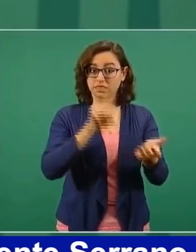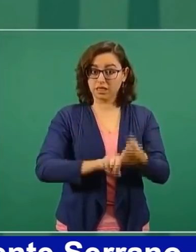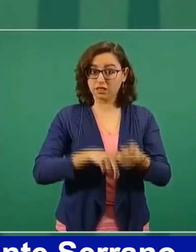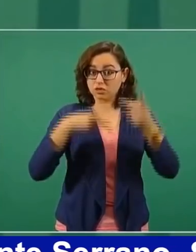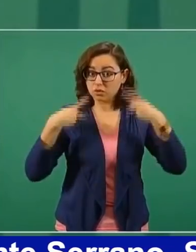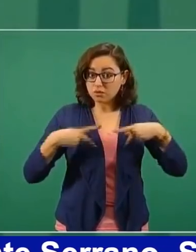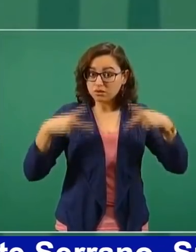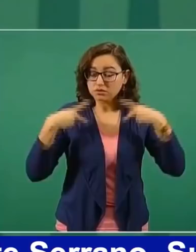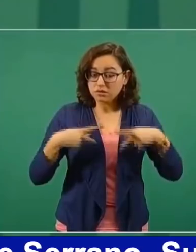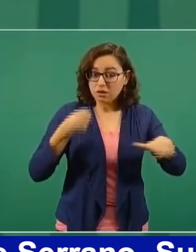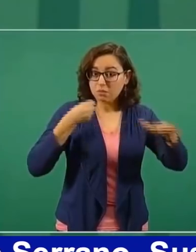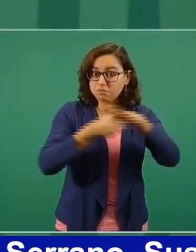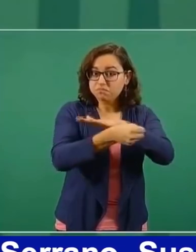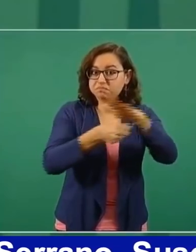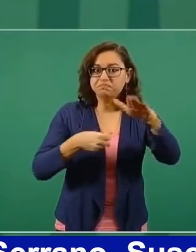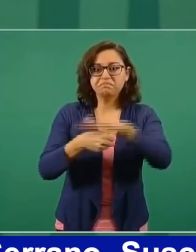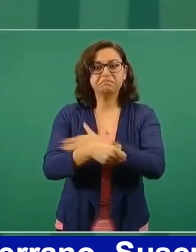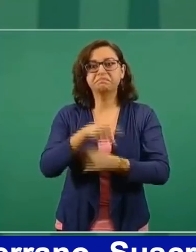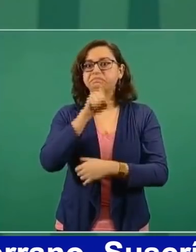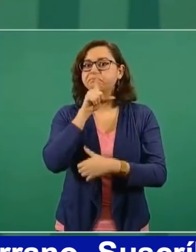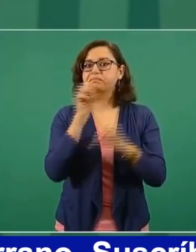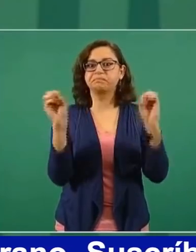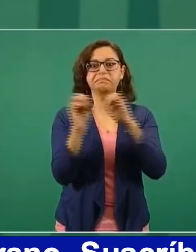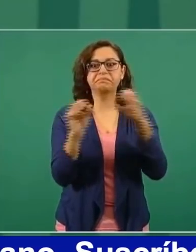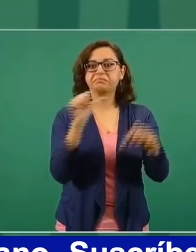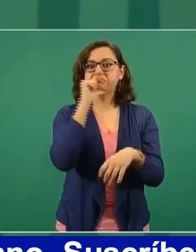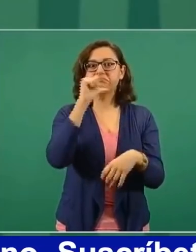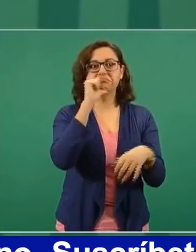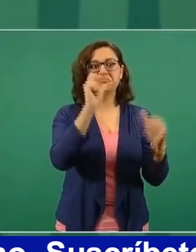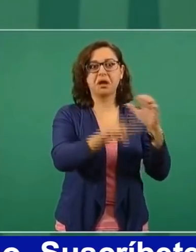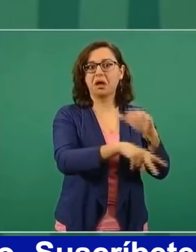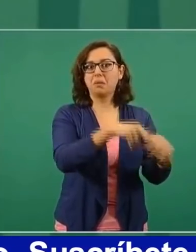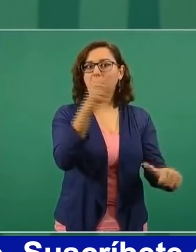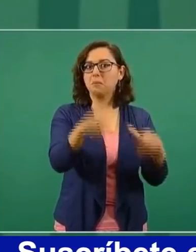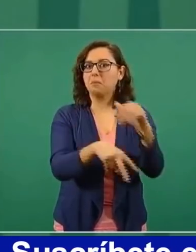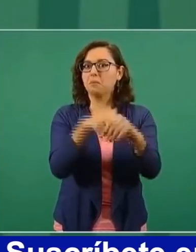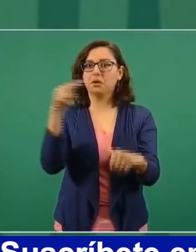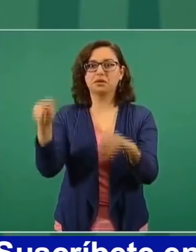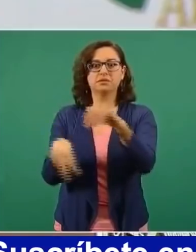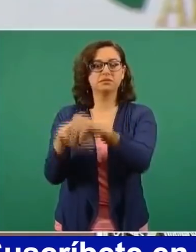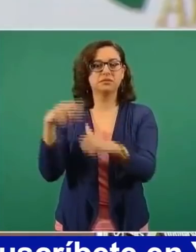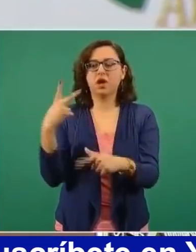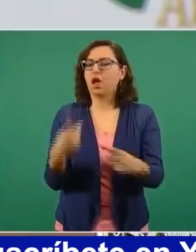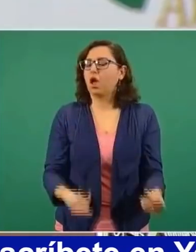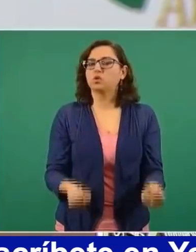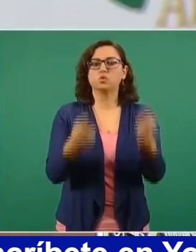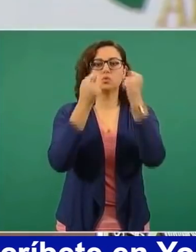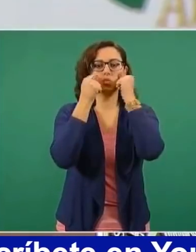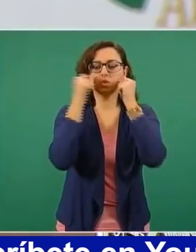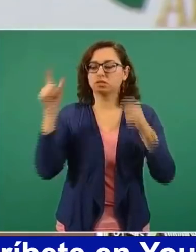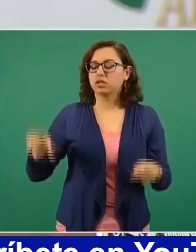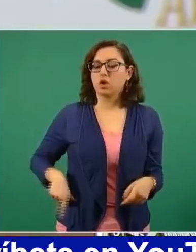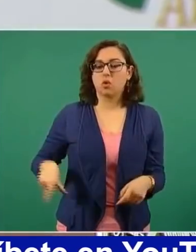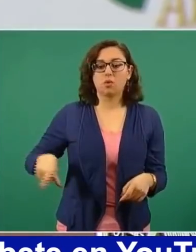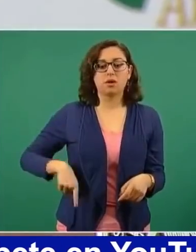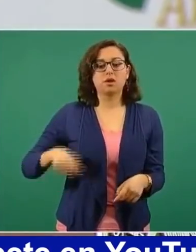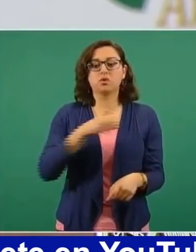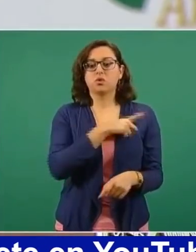reclusorios, y se pagaba como si estuvieran